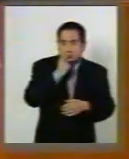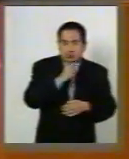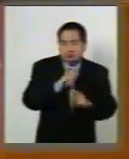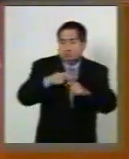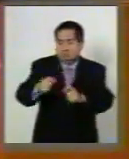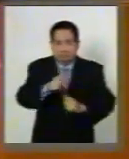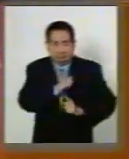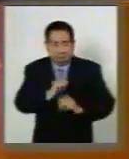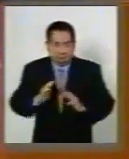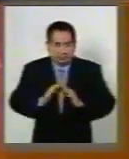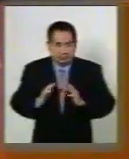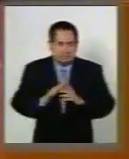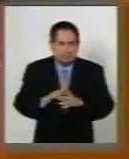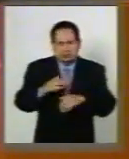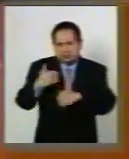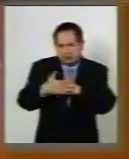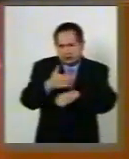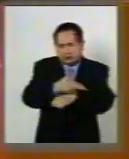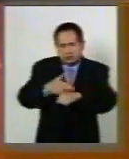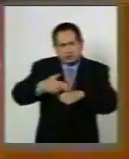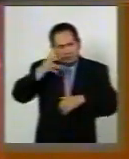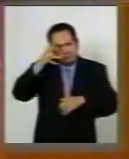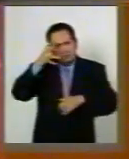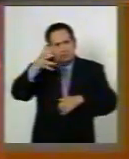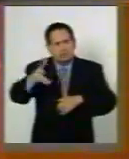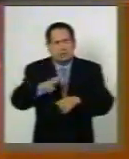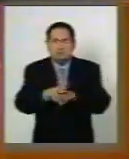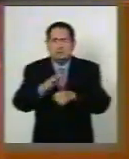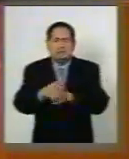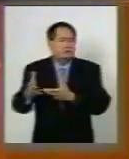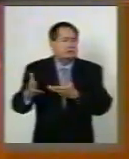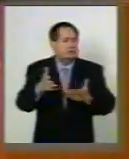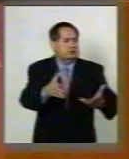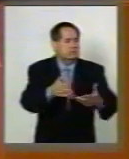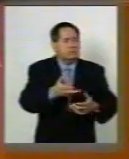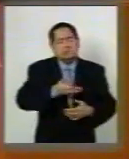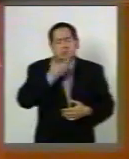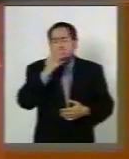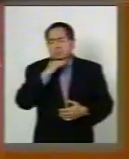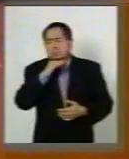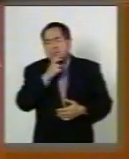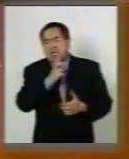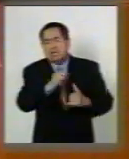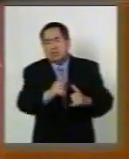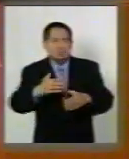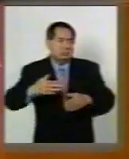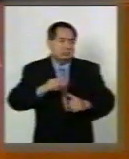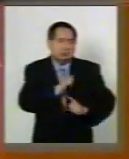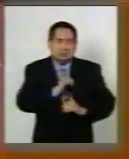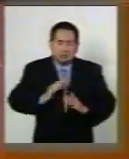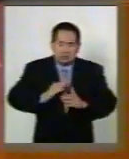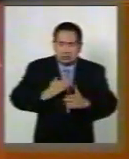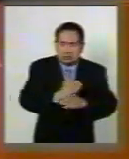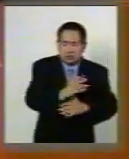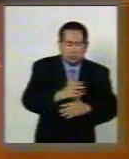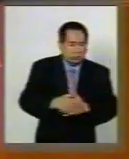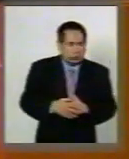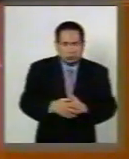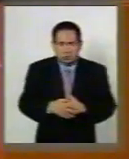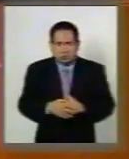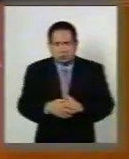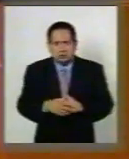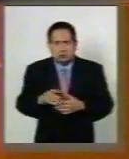militarizada se normalice hacia el futuro en la vida pública y privada. Surge la